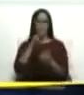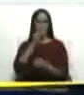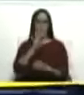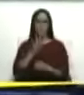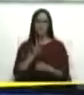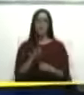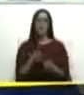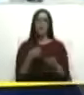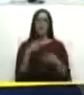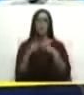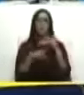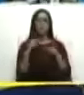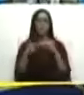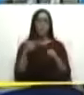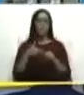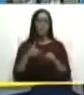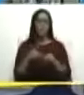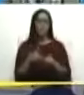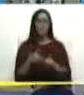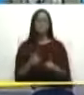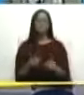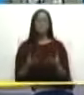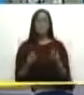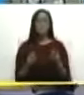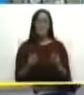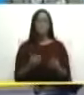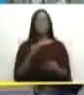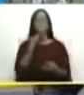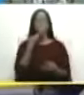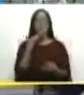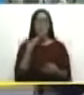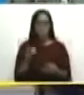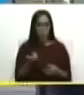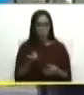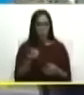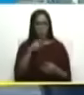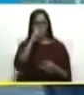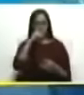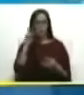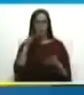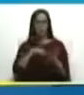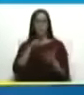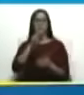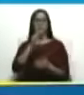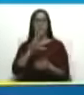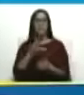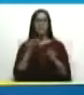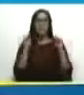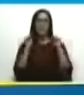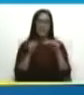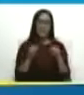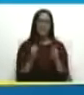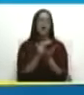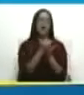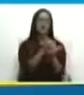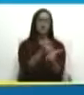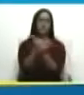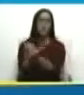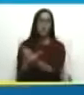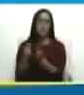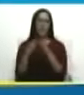Interno Bruto Petrolero será muchísimo mejor que el año 2023, y eso ayudará a todas las